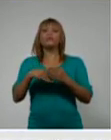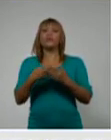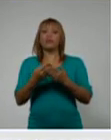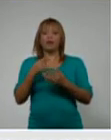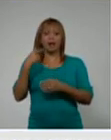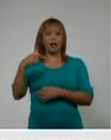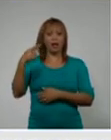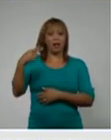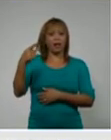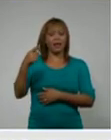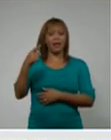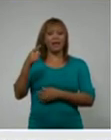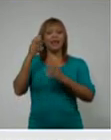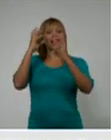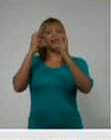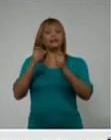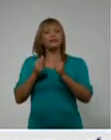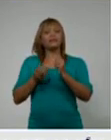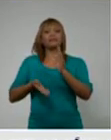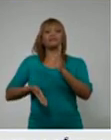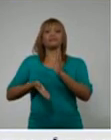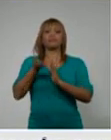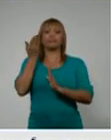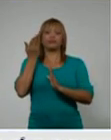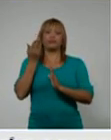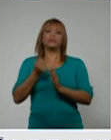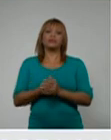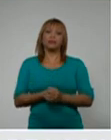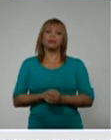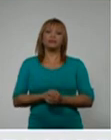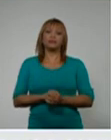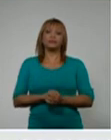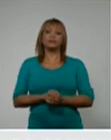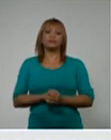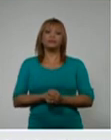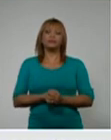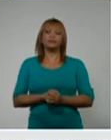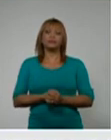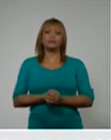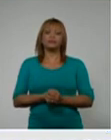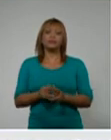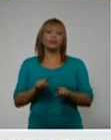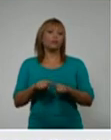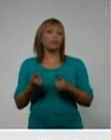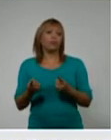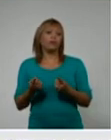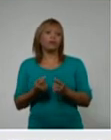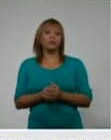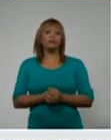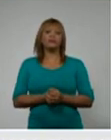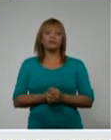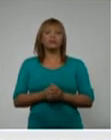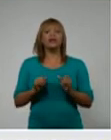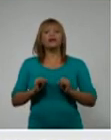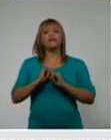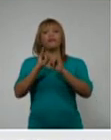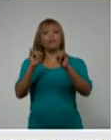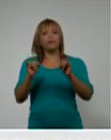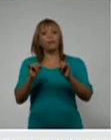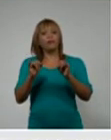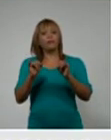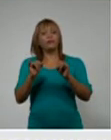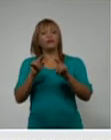esta cifra se ha ido incrementando. Y es la razón por la que además informamos ya